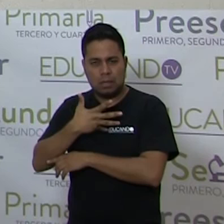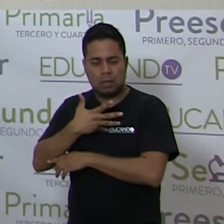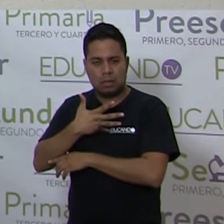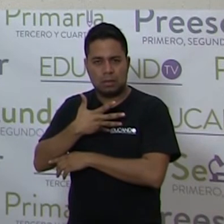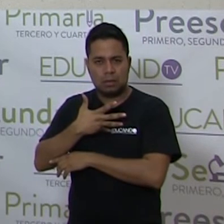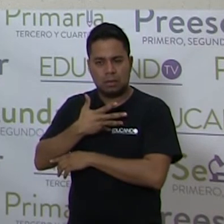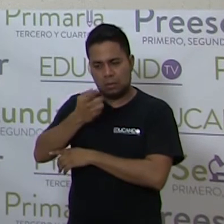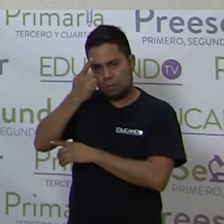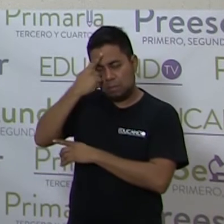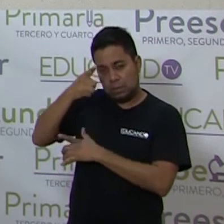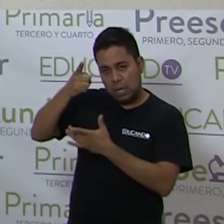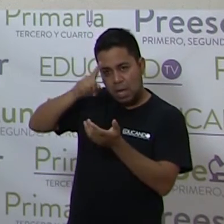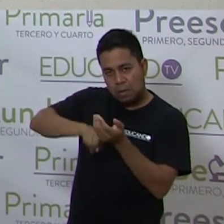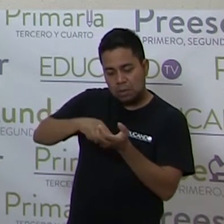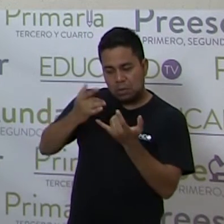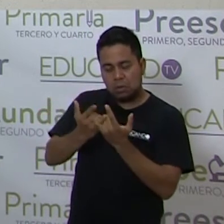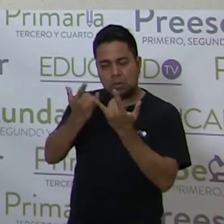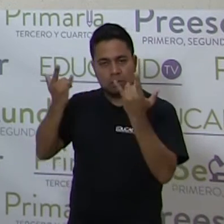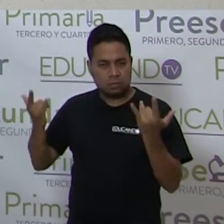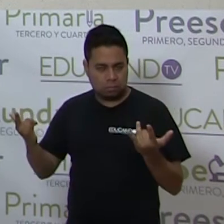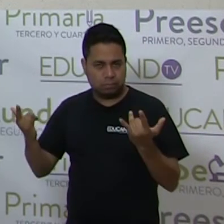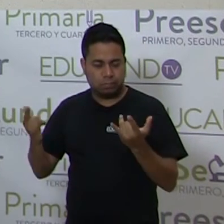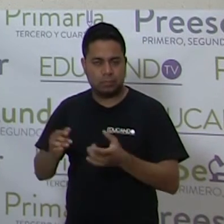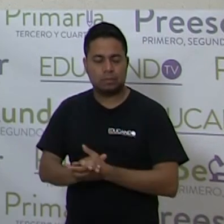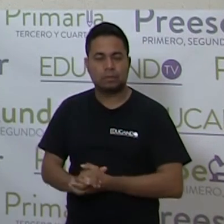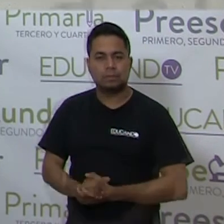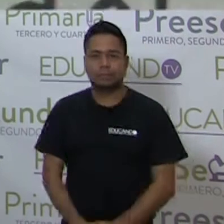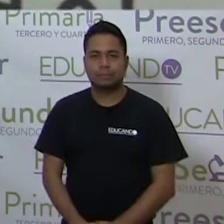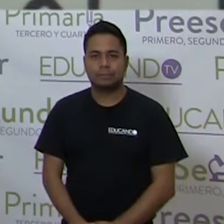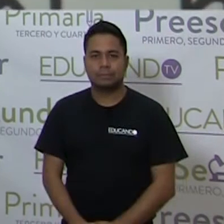refleja en estos mitos.